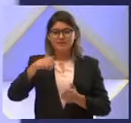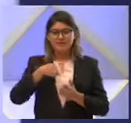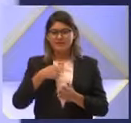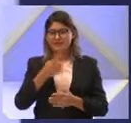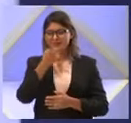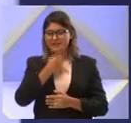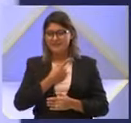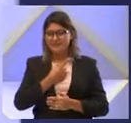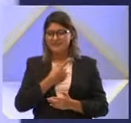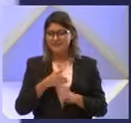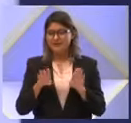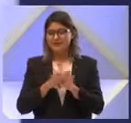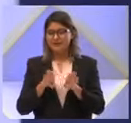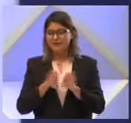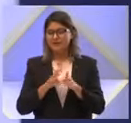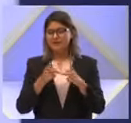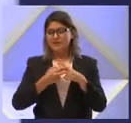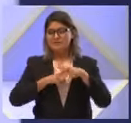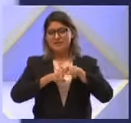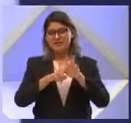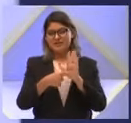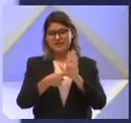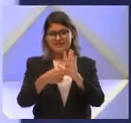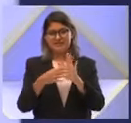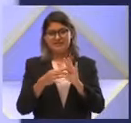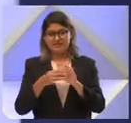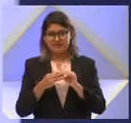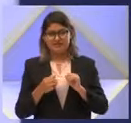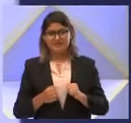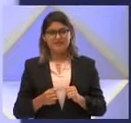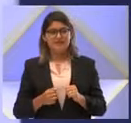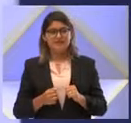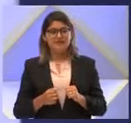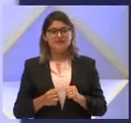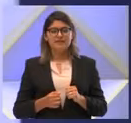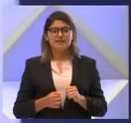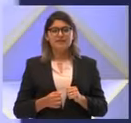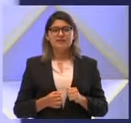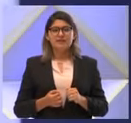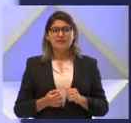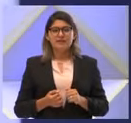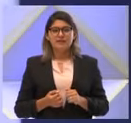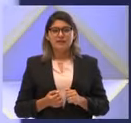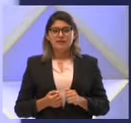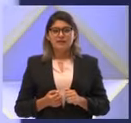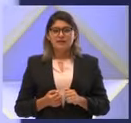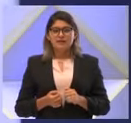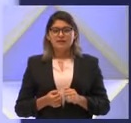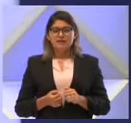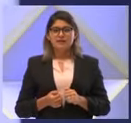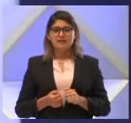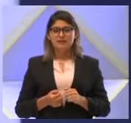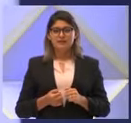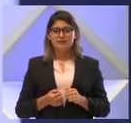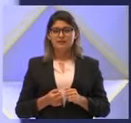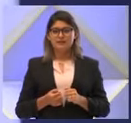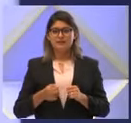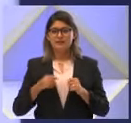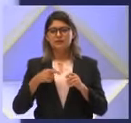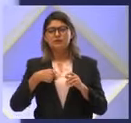entonces bueno pasaré la primera parte de la exposición hablaré un poco de